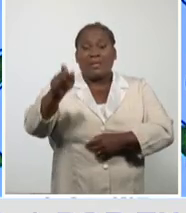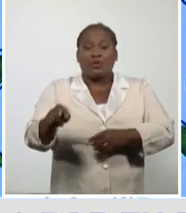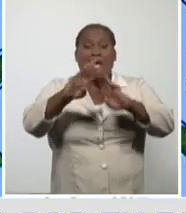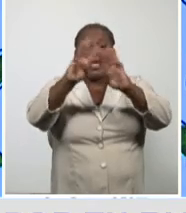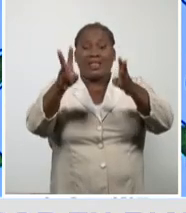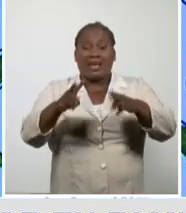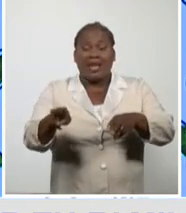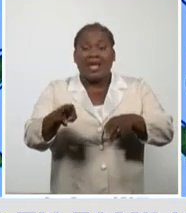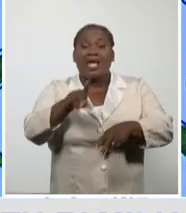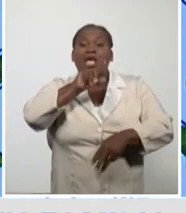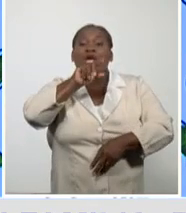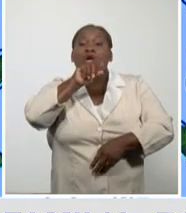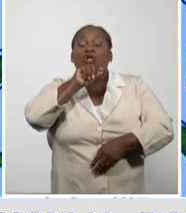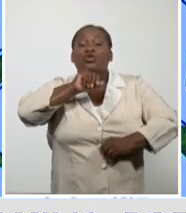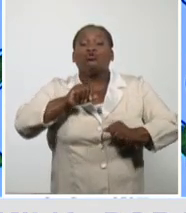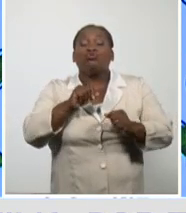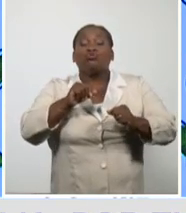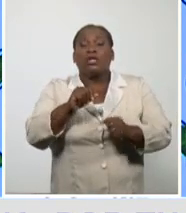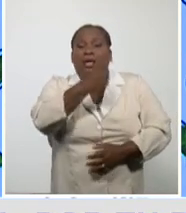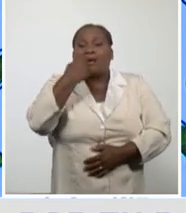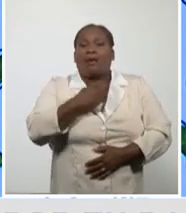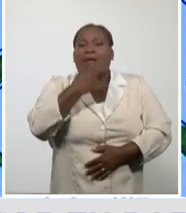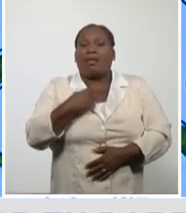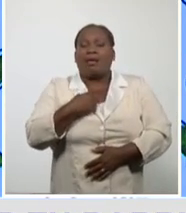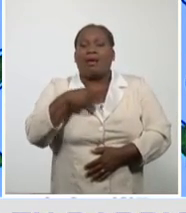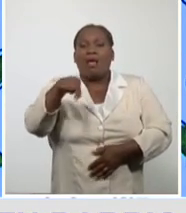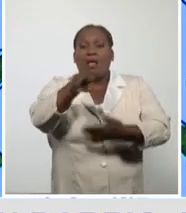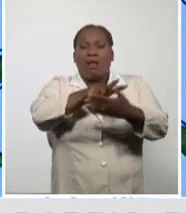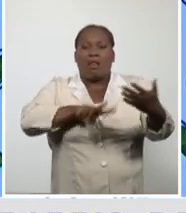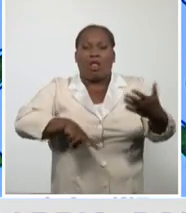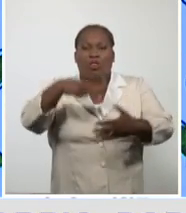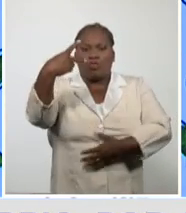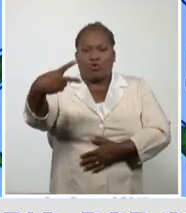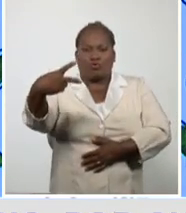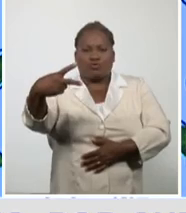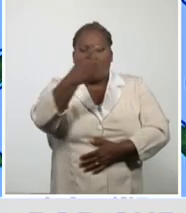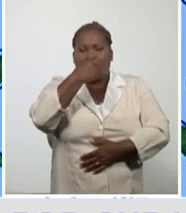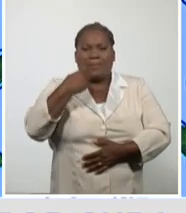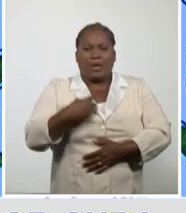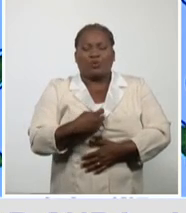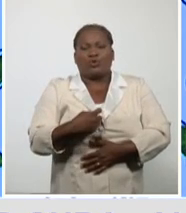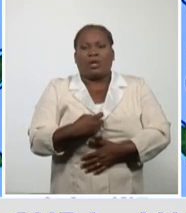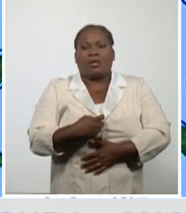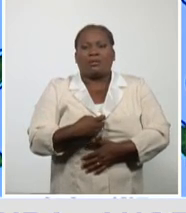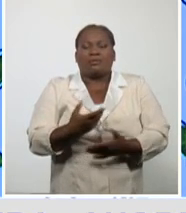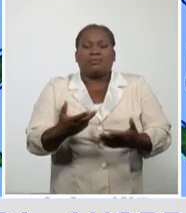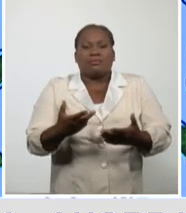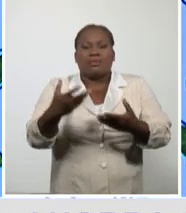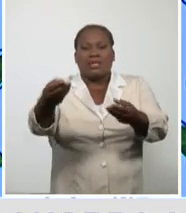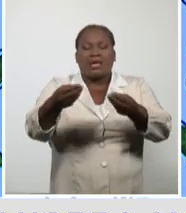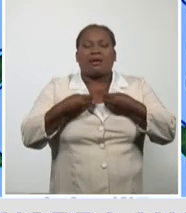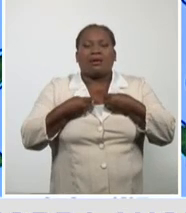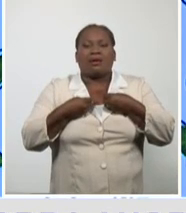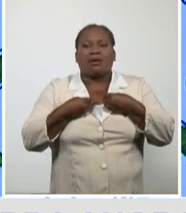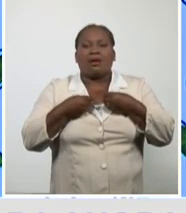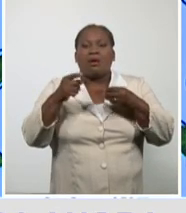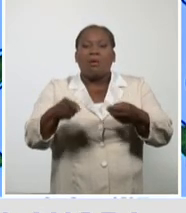a diario nos hacen llegar sus interrogantes. Daremos lectura hoy a 2 interrogantes específicas que nos han hecho llegar por su cuenta oficial en